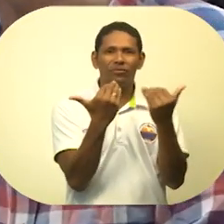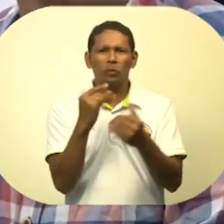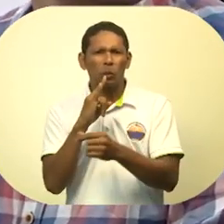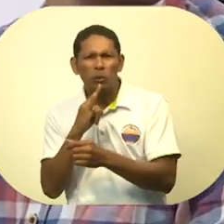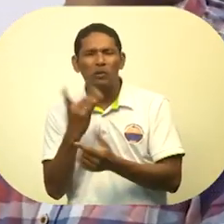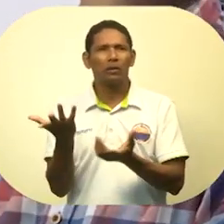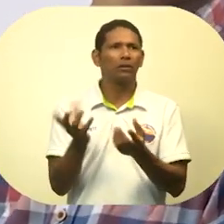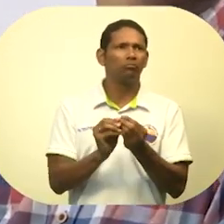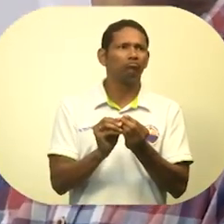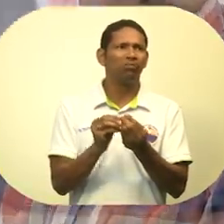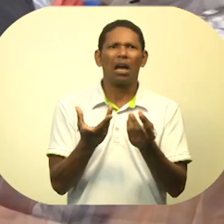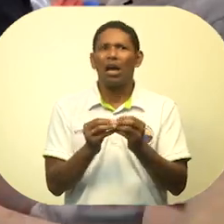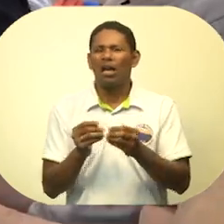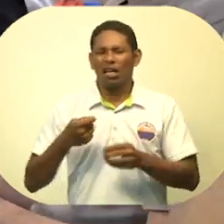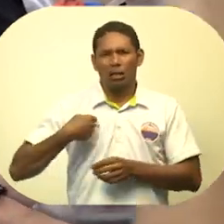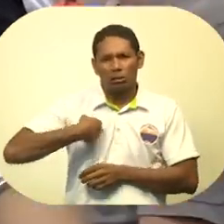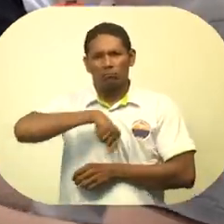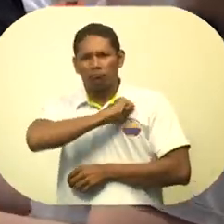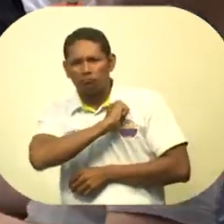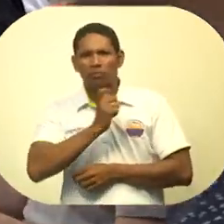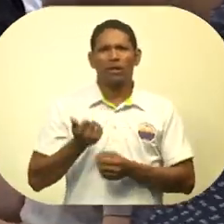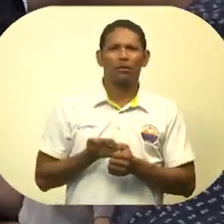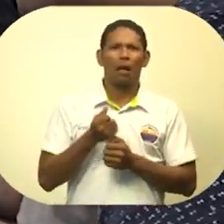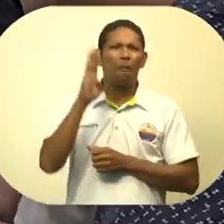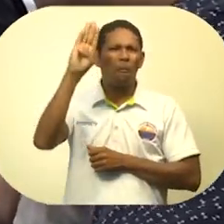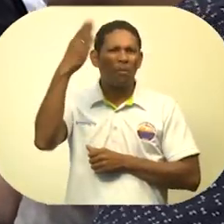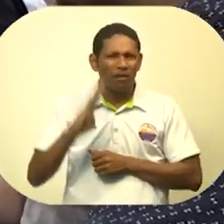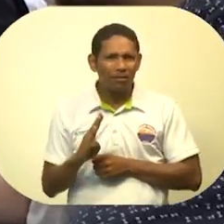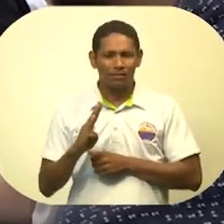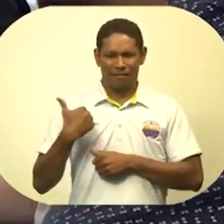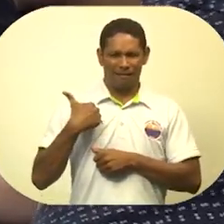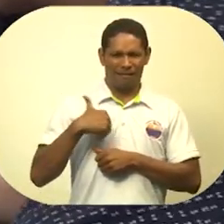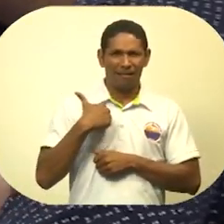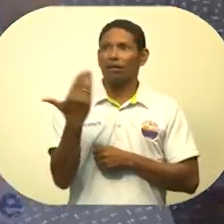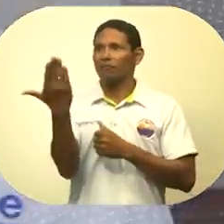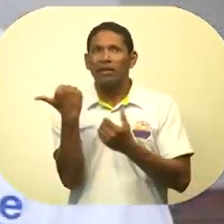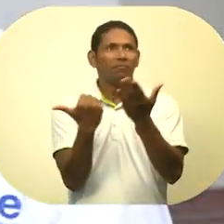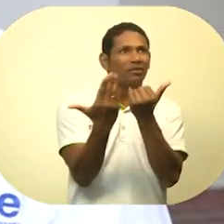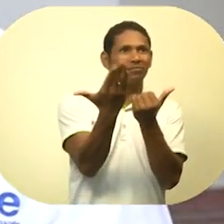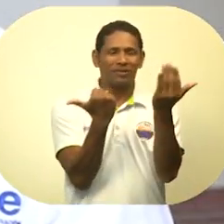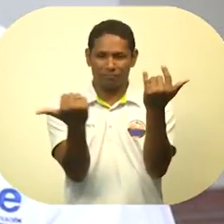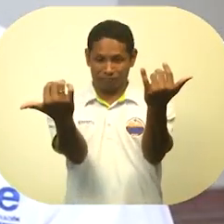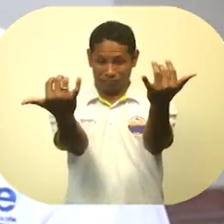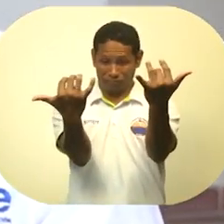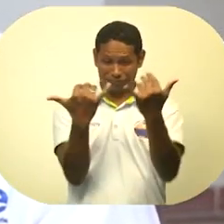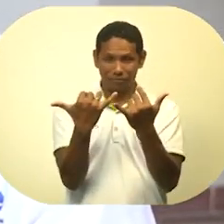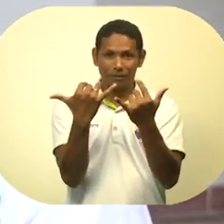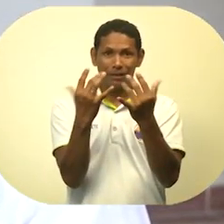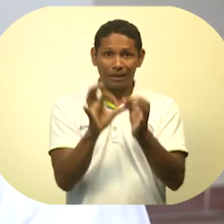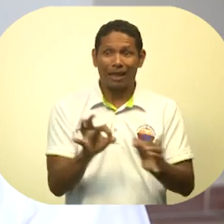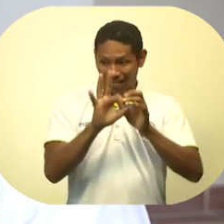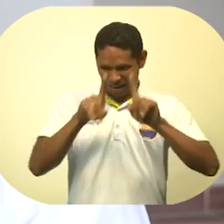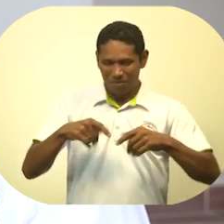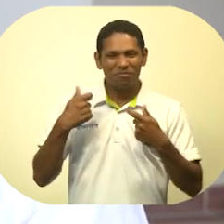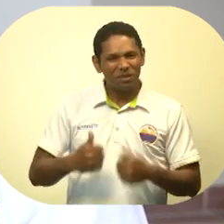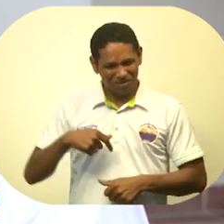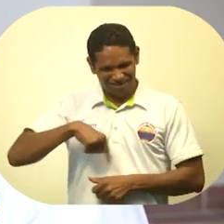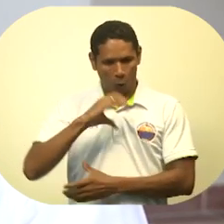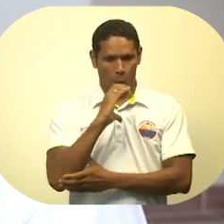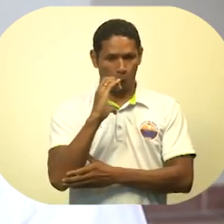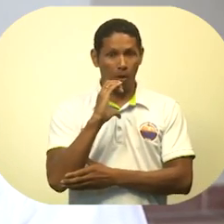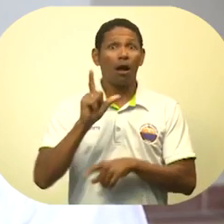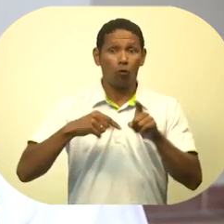de Estados Unidos, de España, de Brasil, de Argentina, y contando con